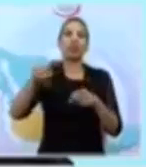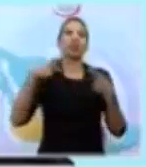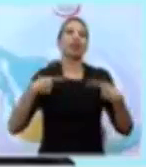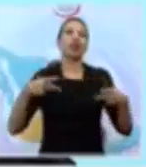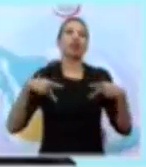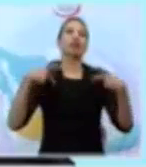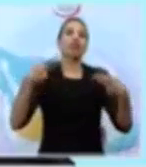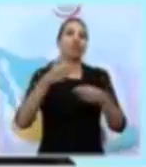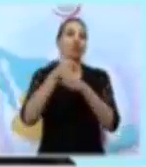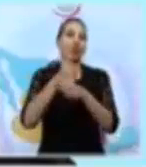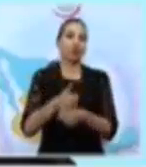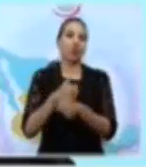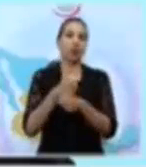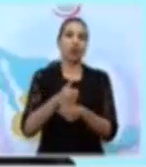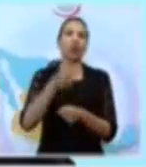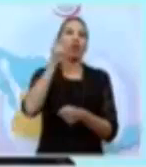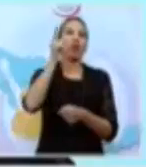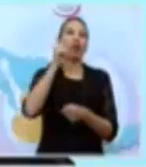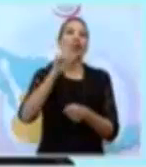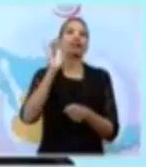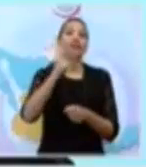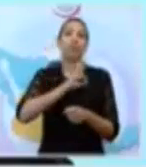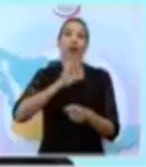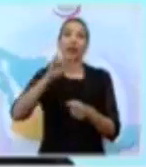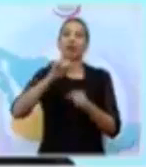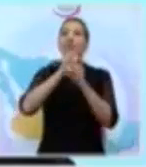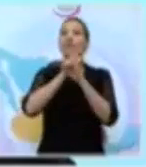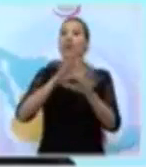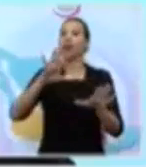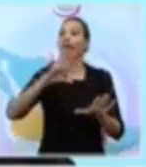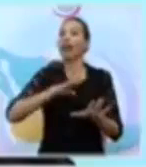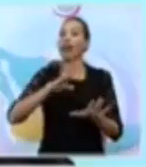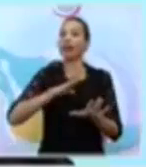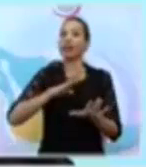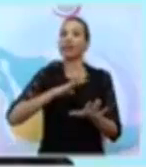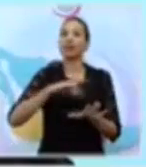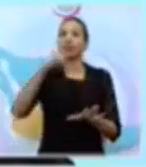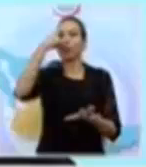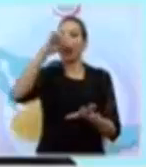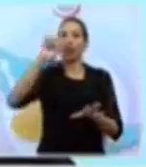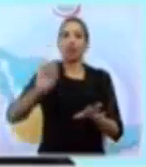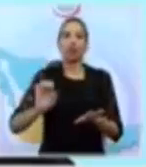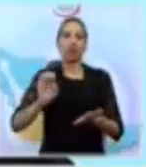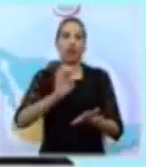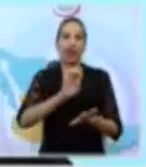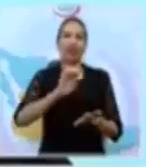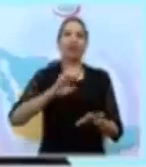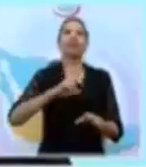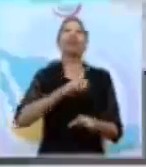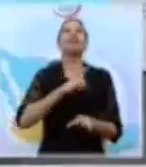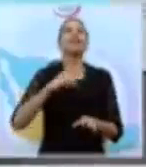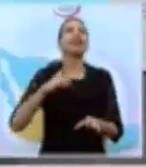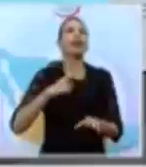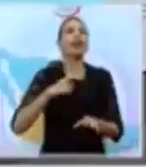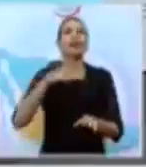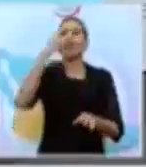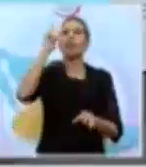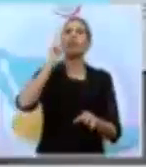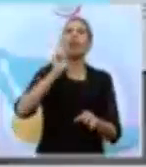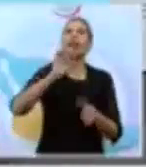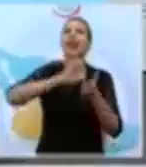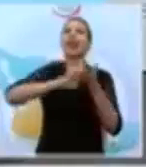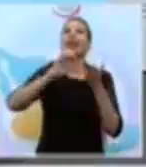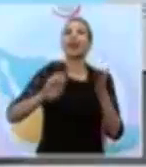vulnerabilidades. Esperamos obviamente que este informe para el sur-sureste sirva de ejemplo de